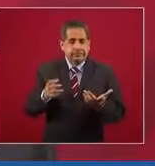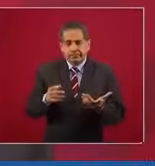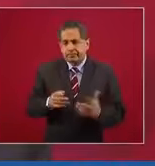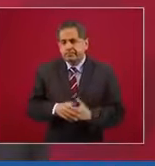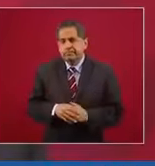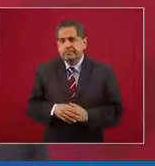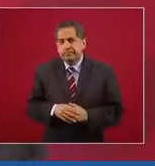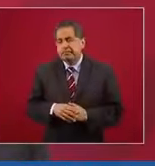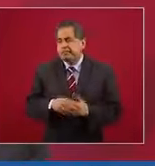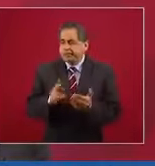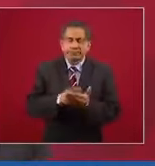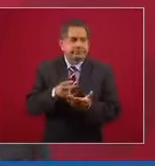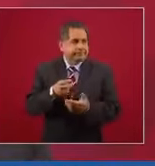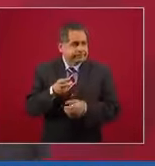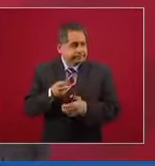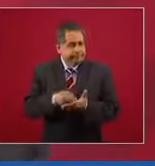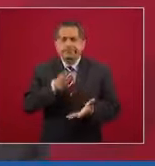hay quienes